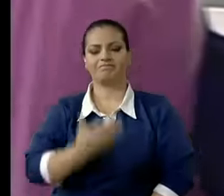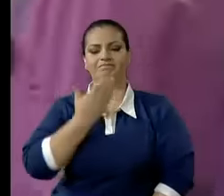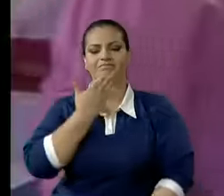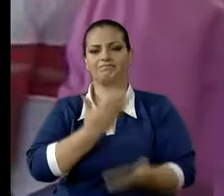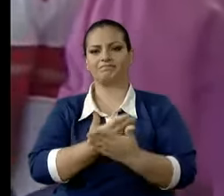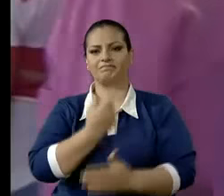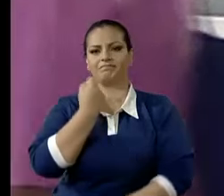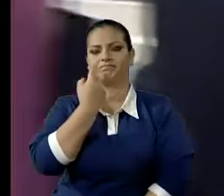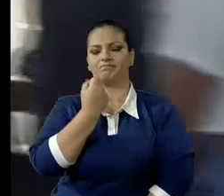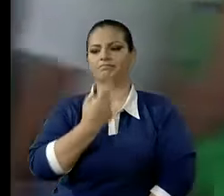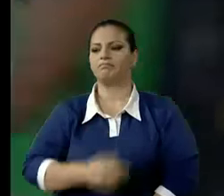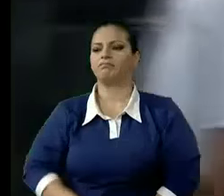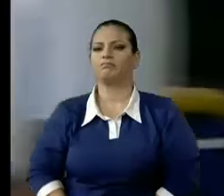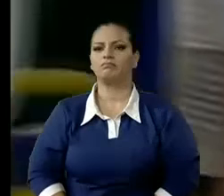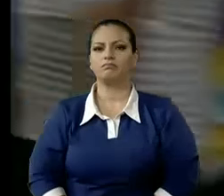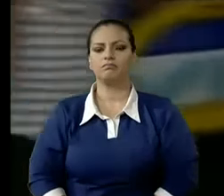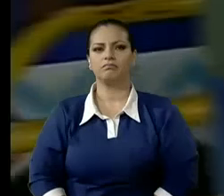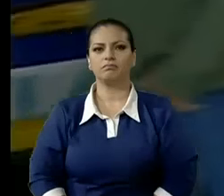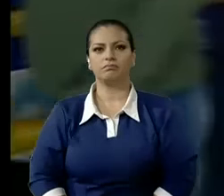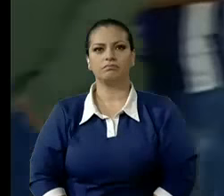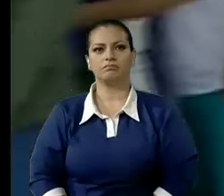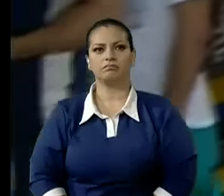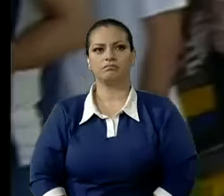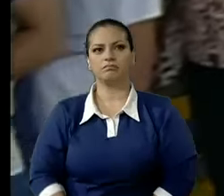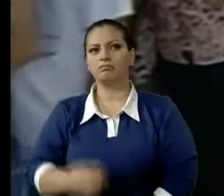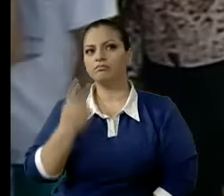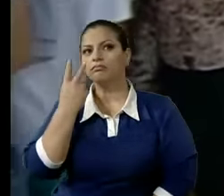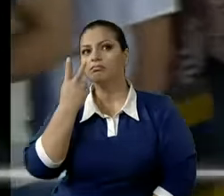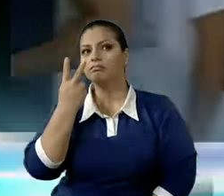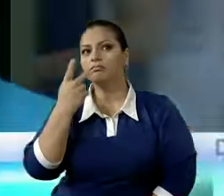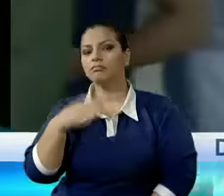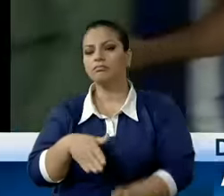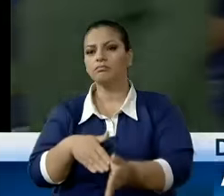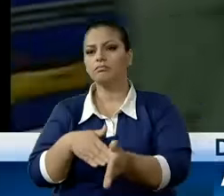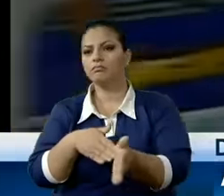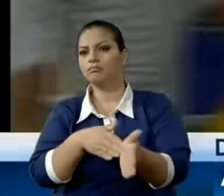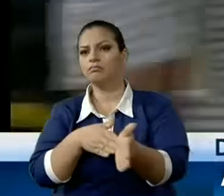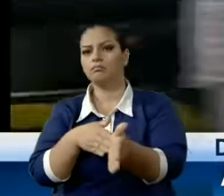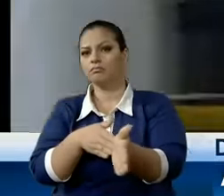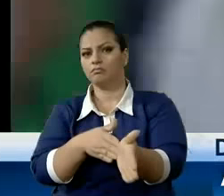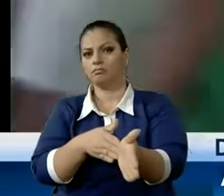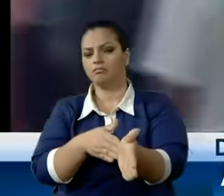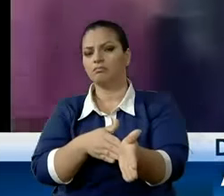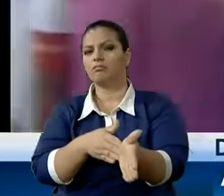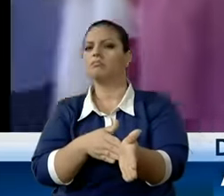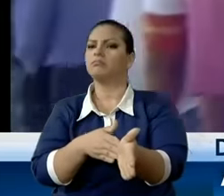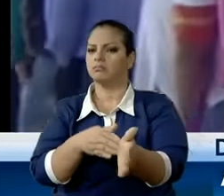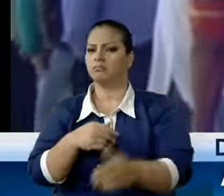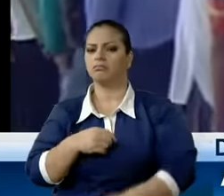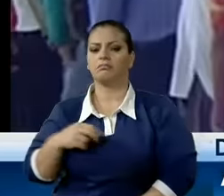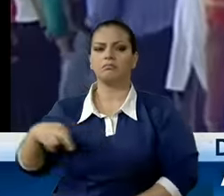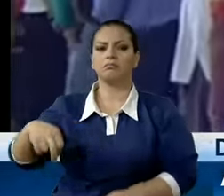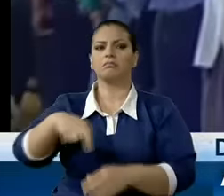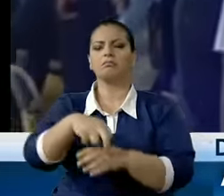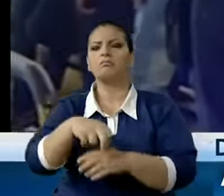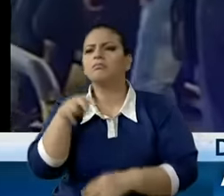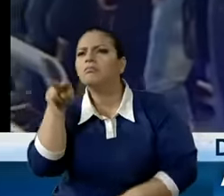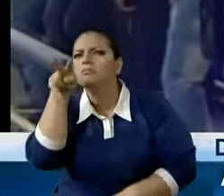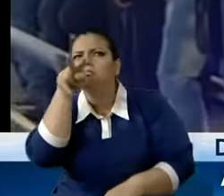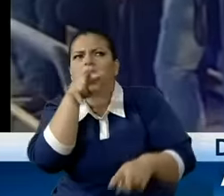¿Sí? Bien, ya en el articulado que viene vamos a subir para constatar asimismo las condiciones en que